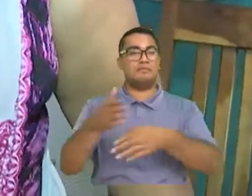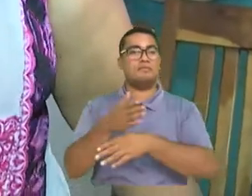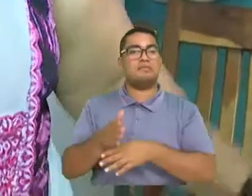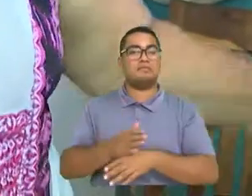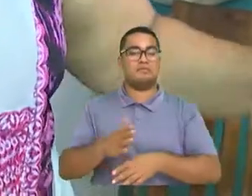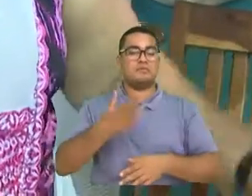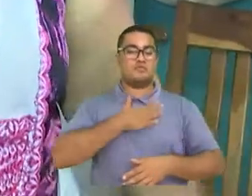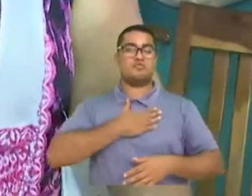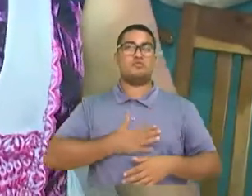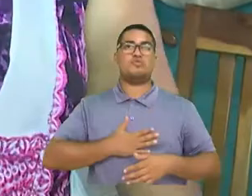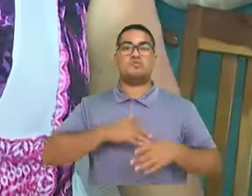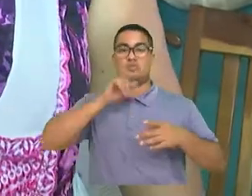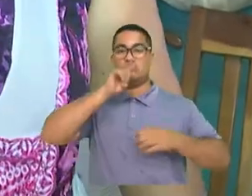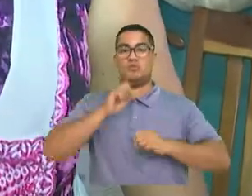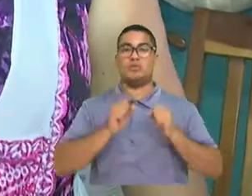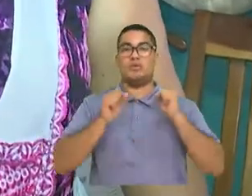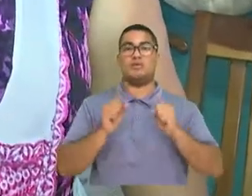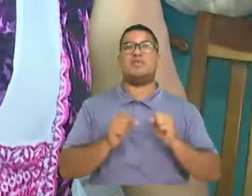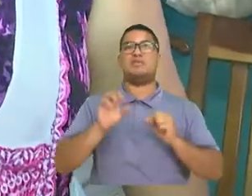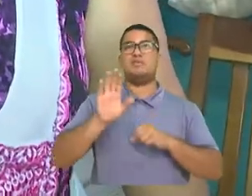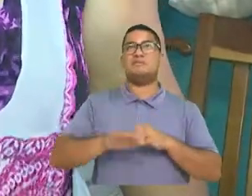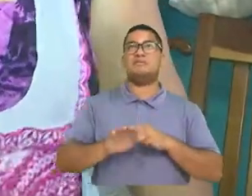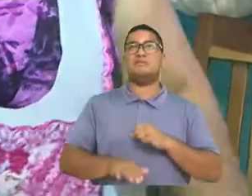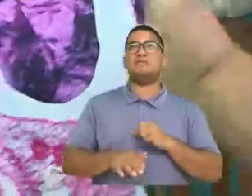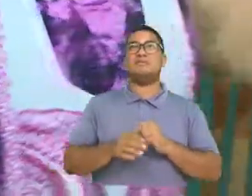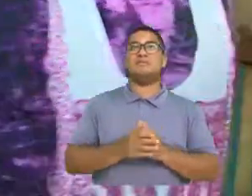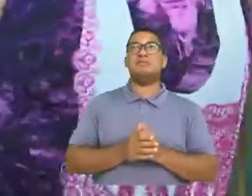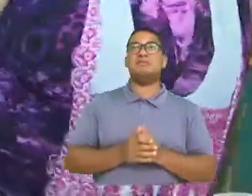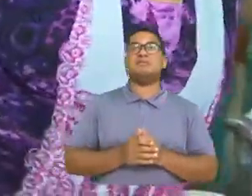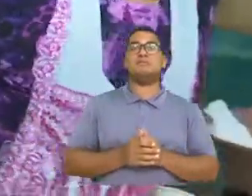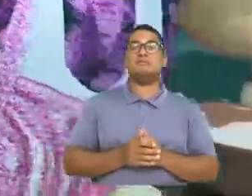pechos y la gallina. ¿Cómo están eso?